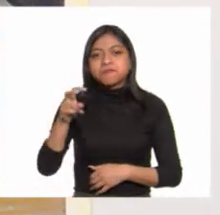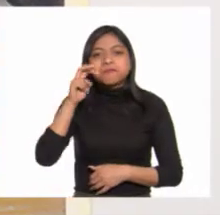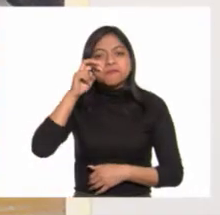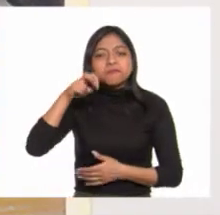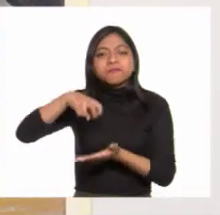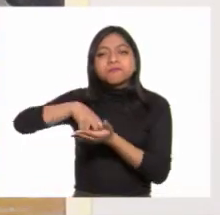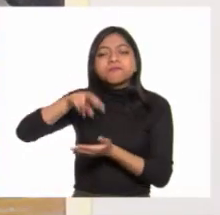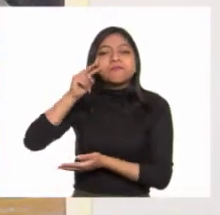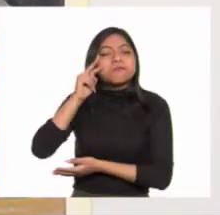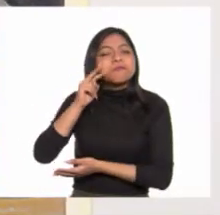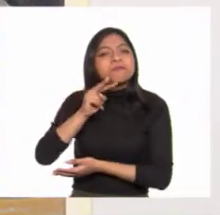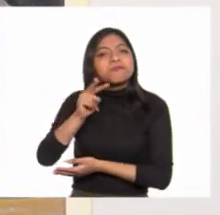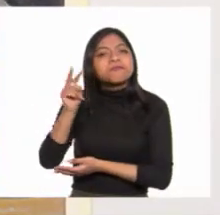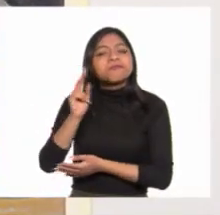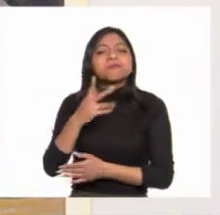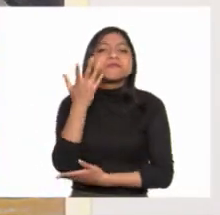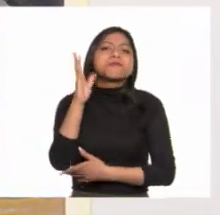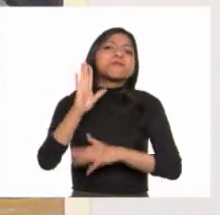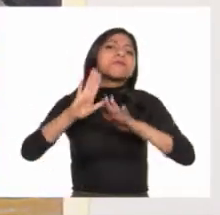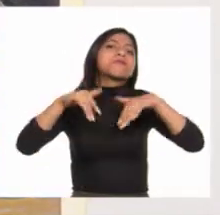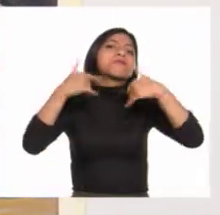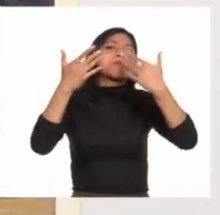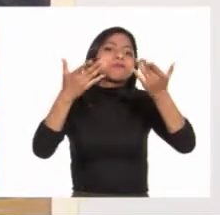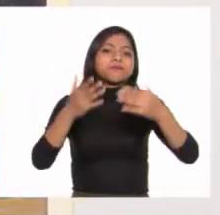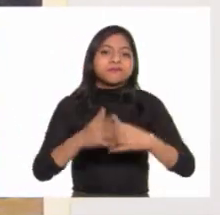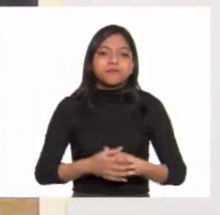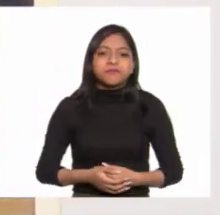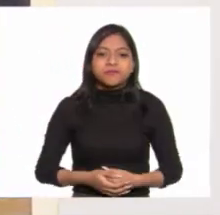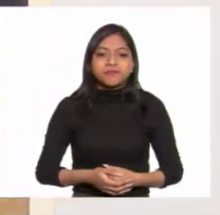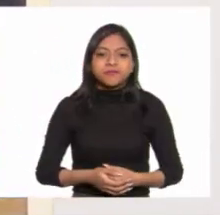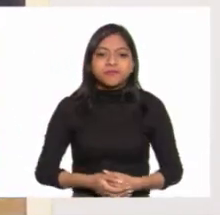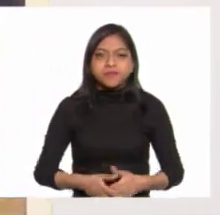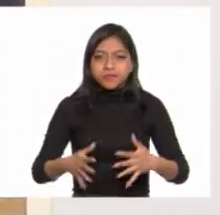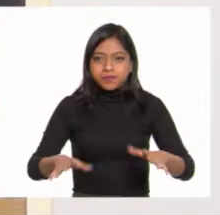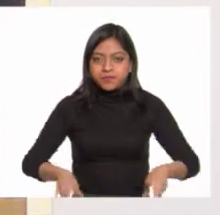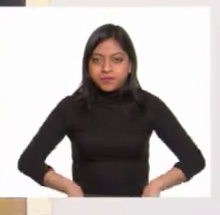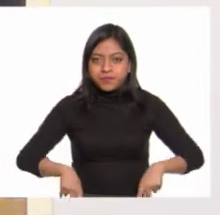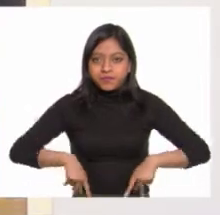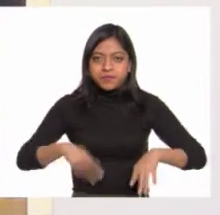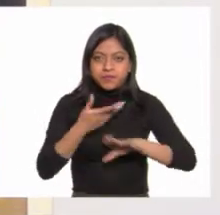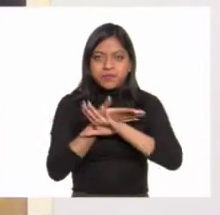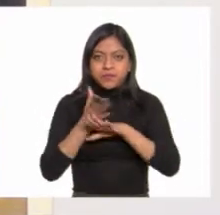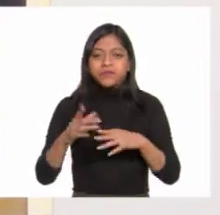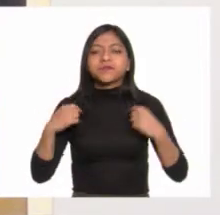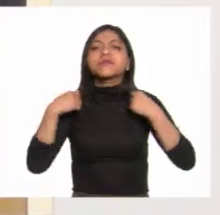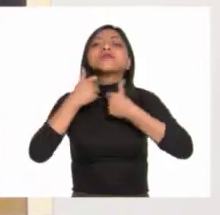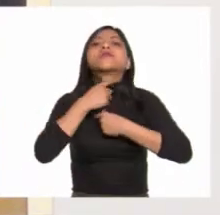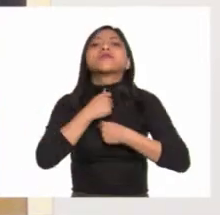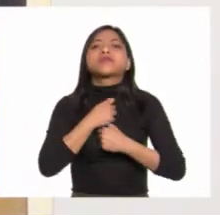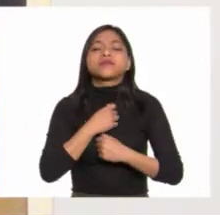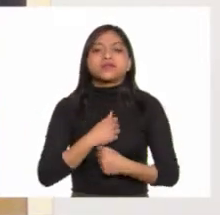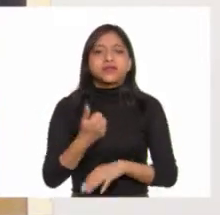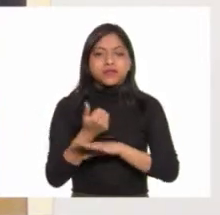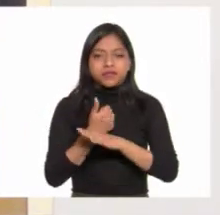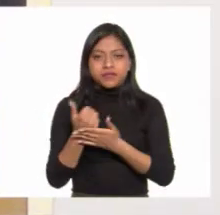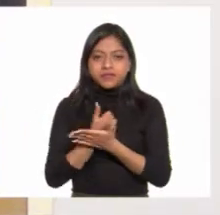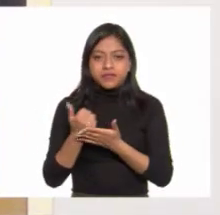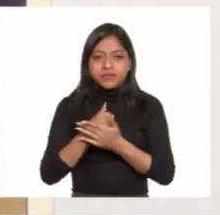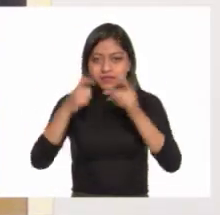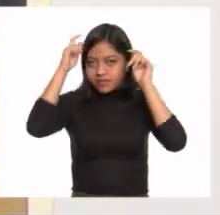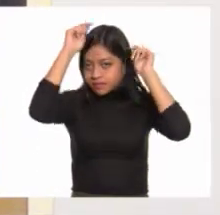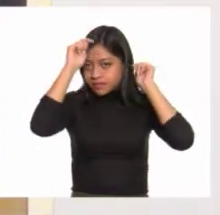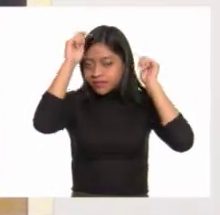el asiento viendo por la ventana el paisaje. Viste un pantalón blanco y una camisa azul, una gorra